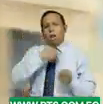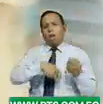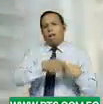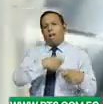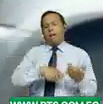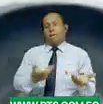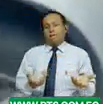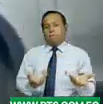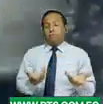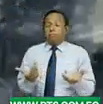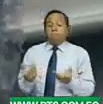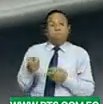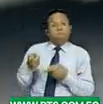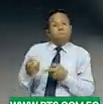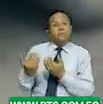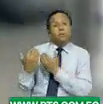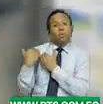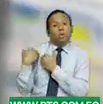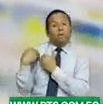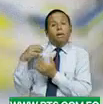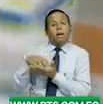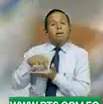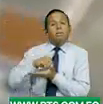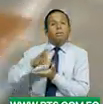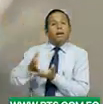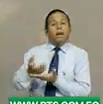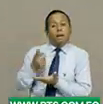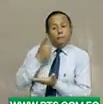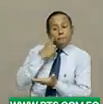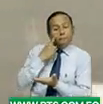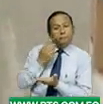queda en manos del Poder Legislativo, informó Héctor Romero.